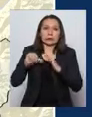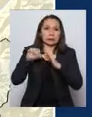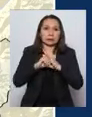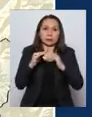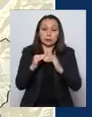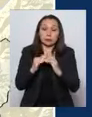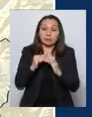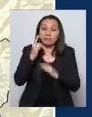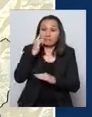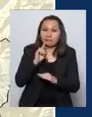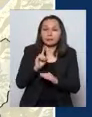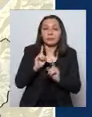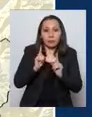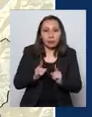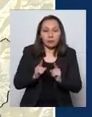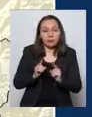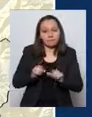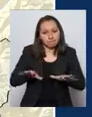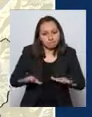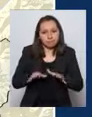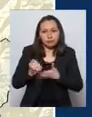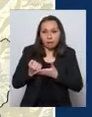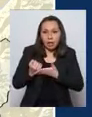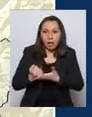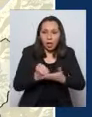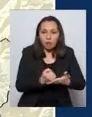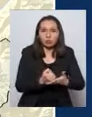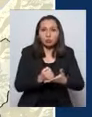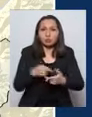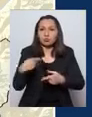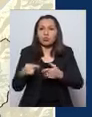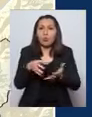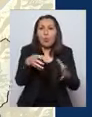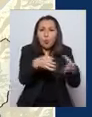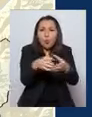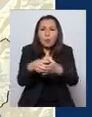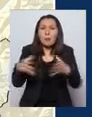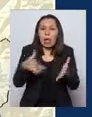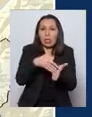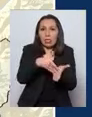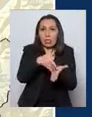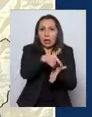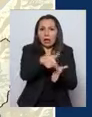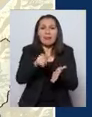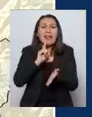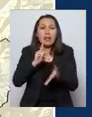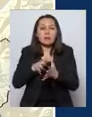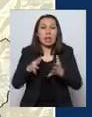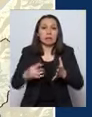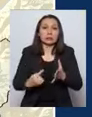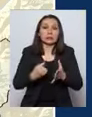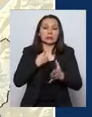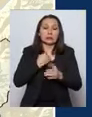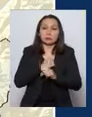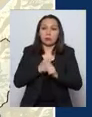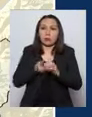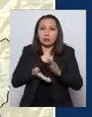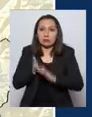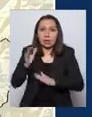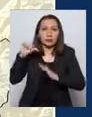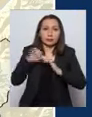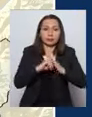y tenemos que estar allí para ayudar a los grupos más vulnerables que van a ser los más afectados por estas